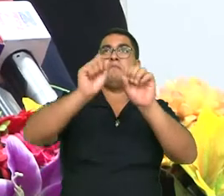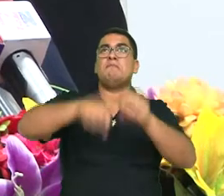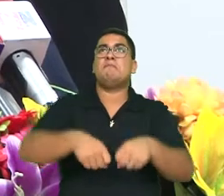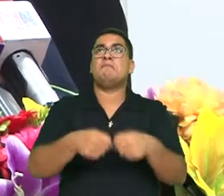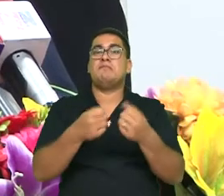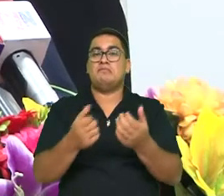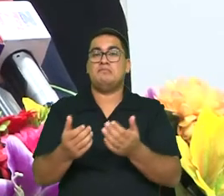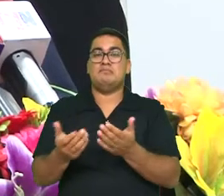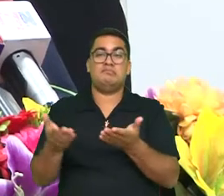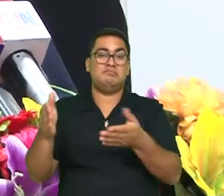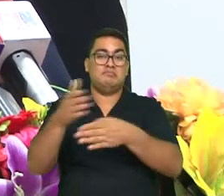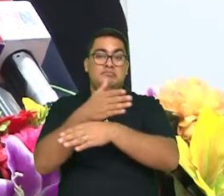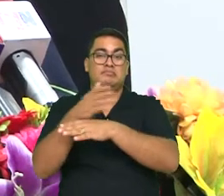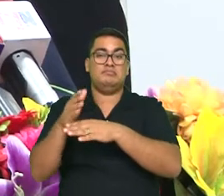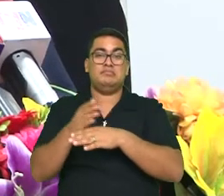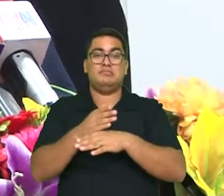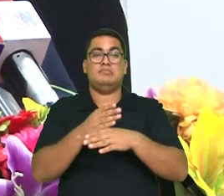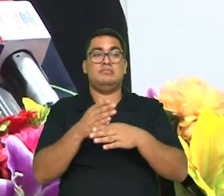lanchas,